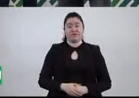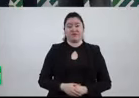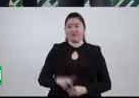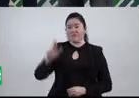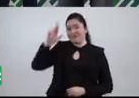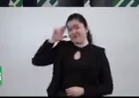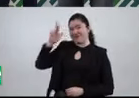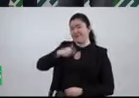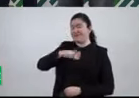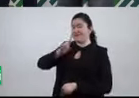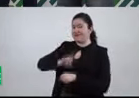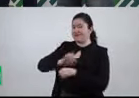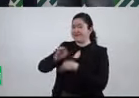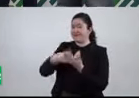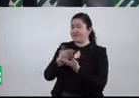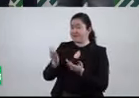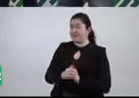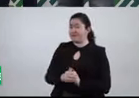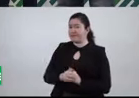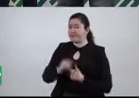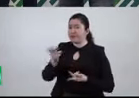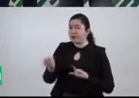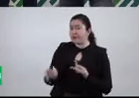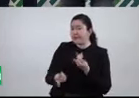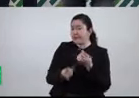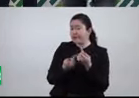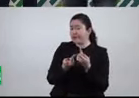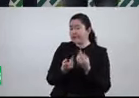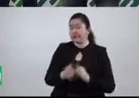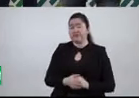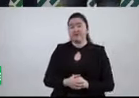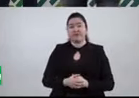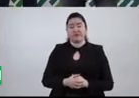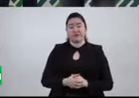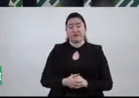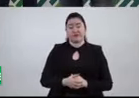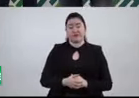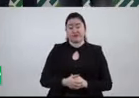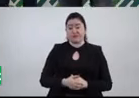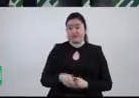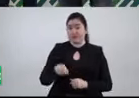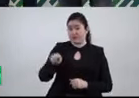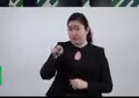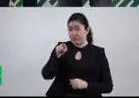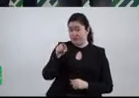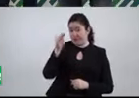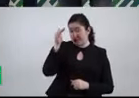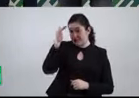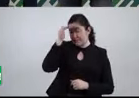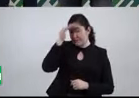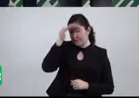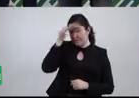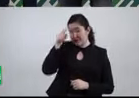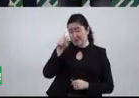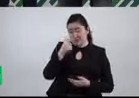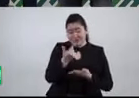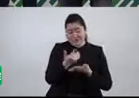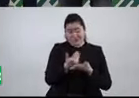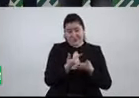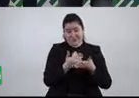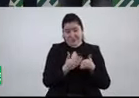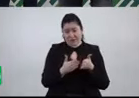Hola, buenos días a todos. Preguntarles primero, al concluir esta fase de